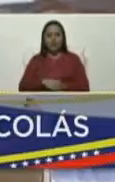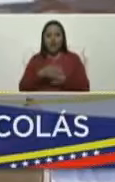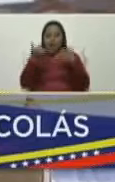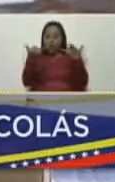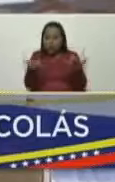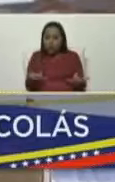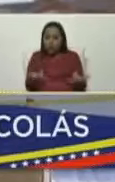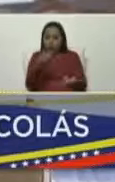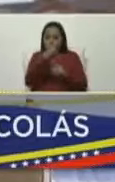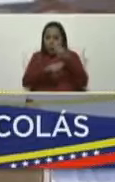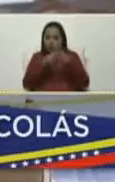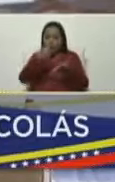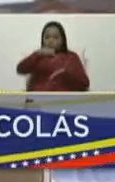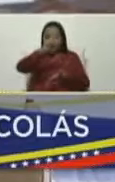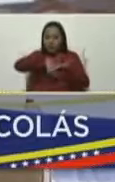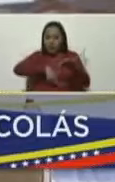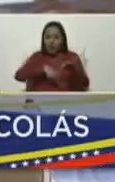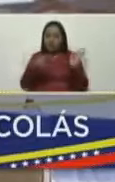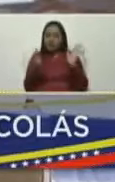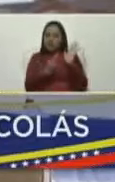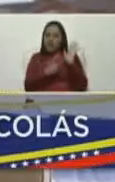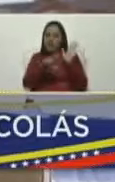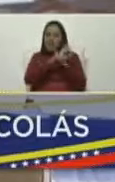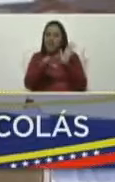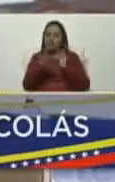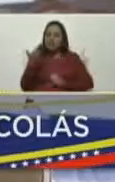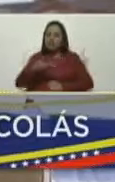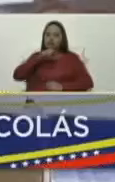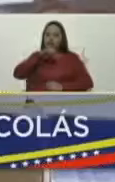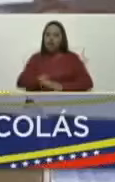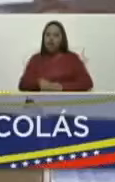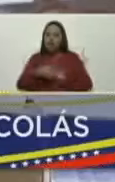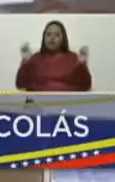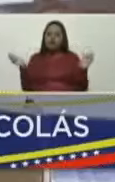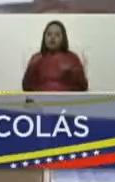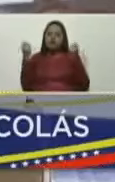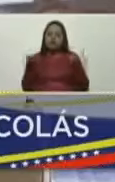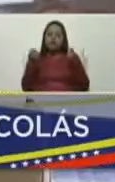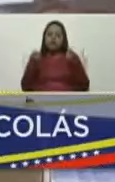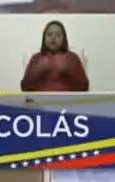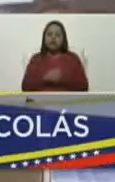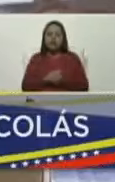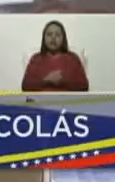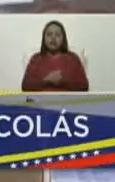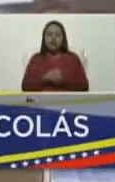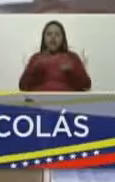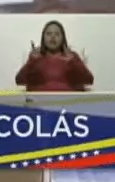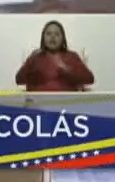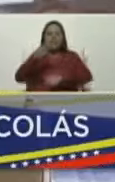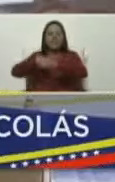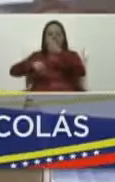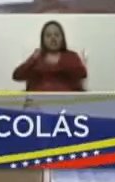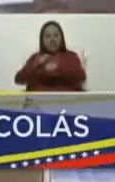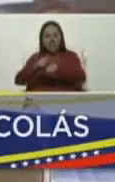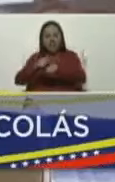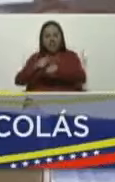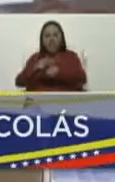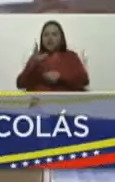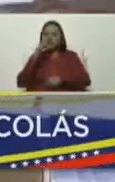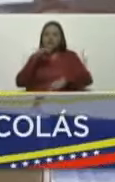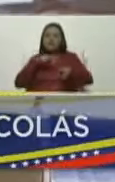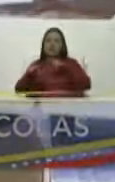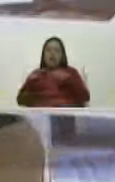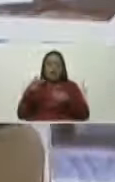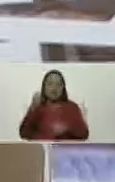procedo a firmar esta ley histórica para la promoción de las leyes de las nuevas exportaciones no